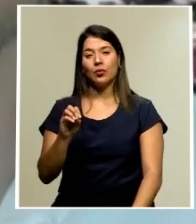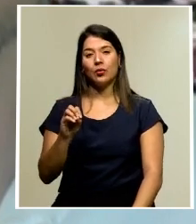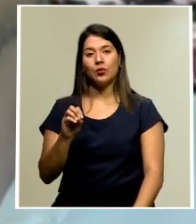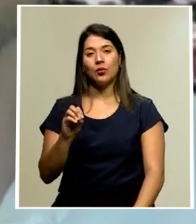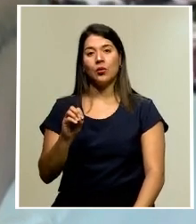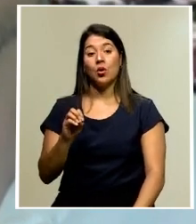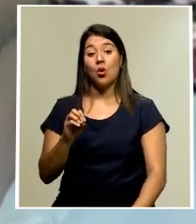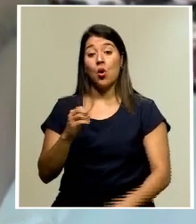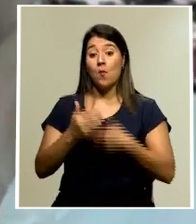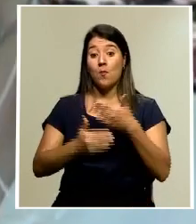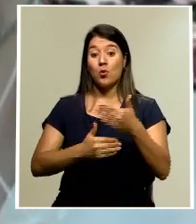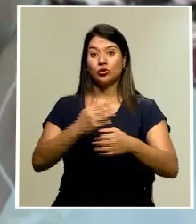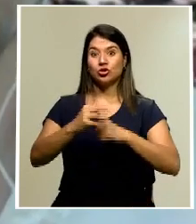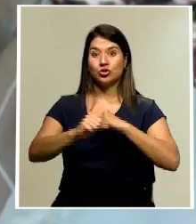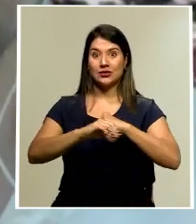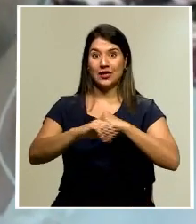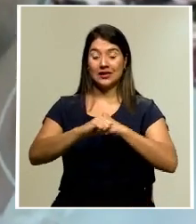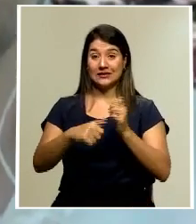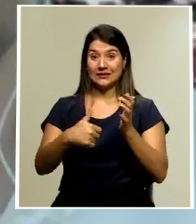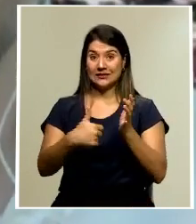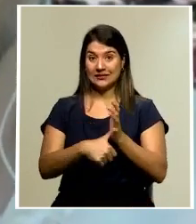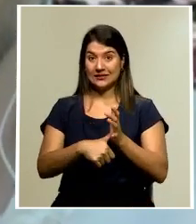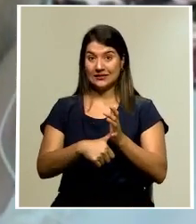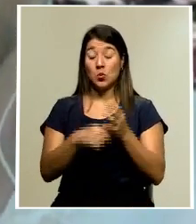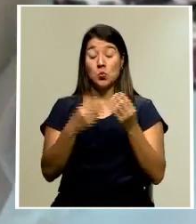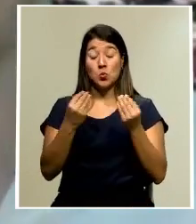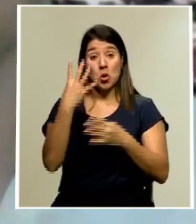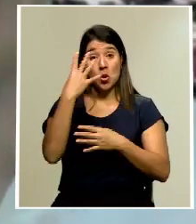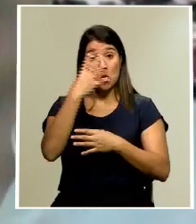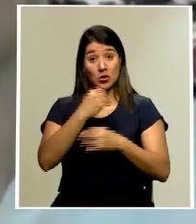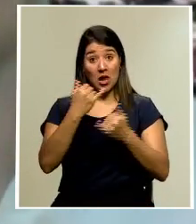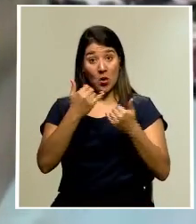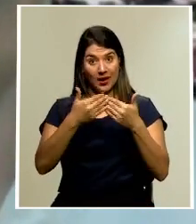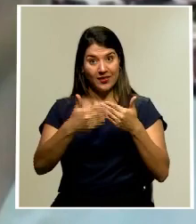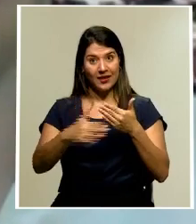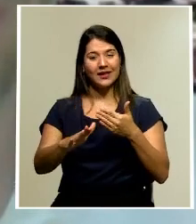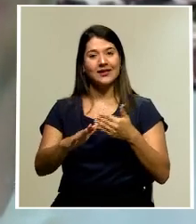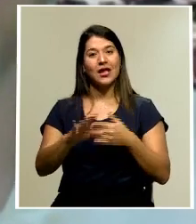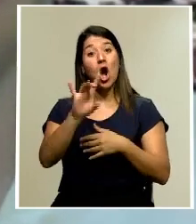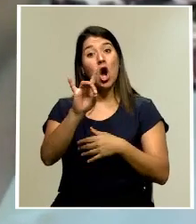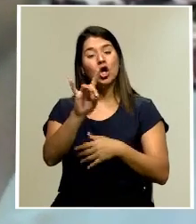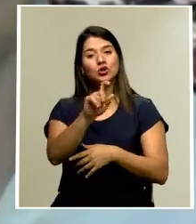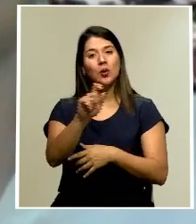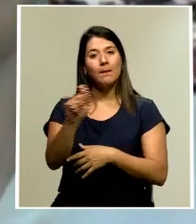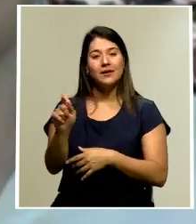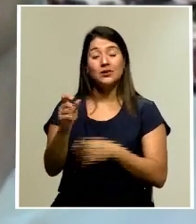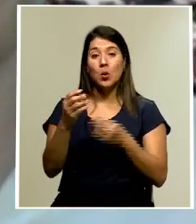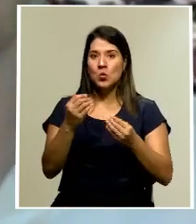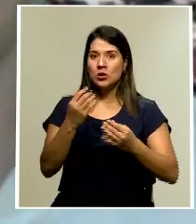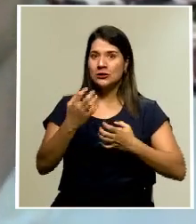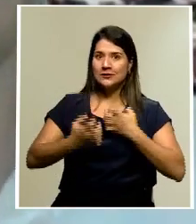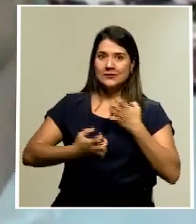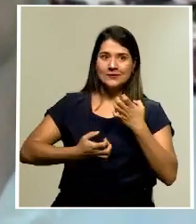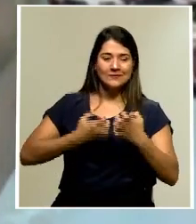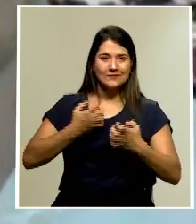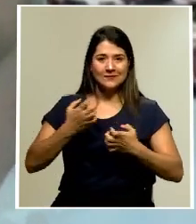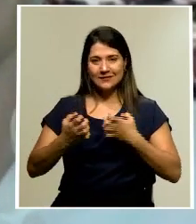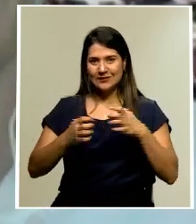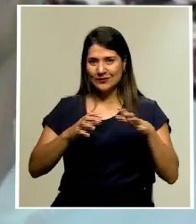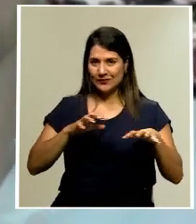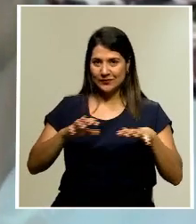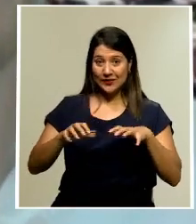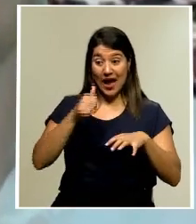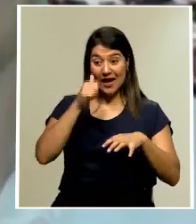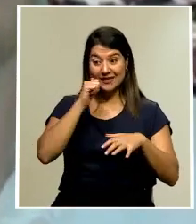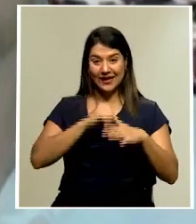definitivamente una campaña electoral fascinante la que tenemos por delante. Van a ser 8 meses muy intensos.